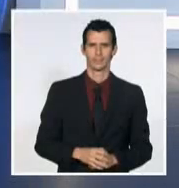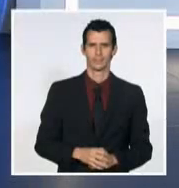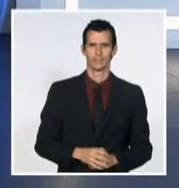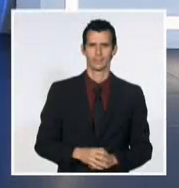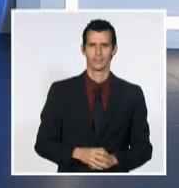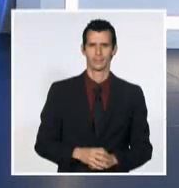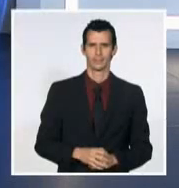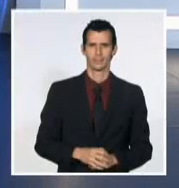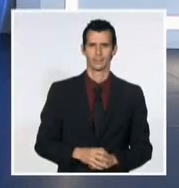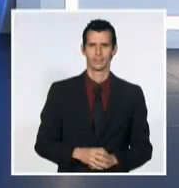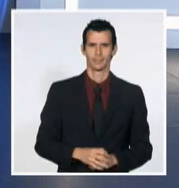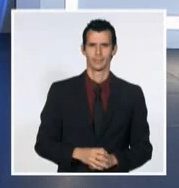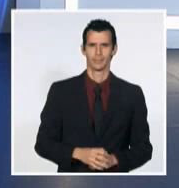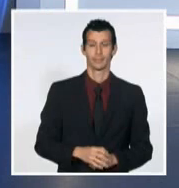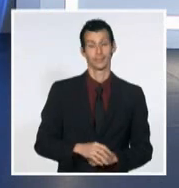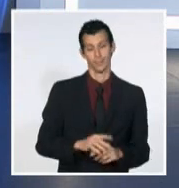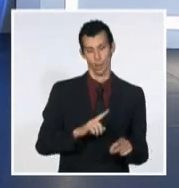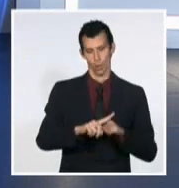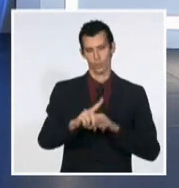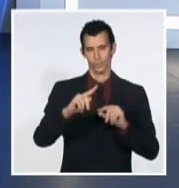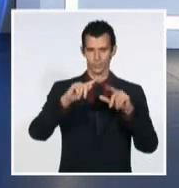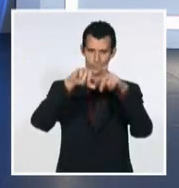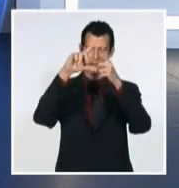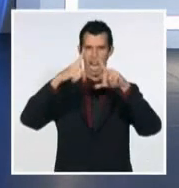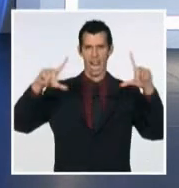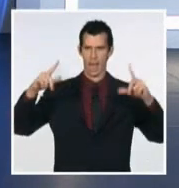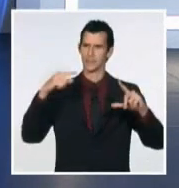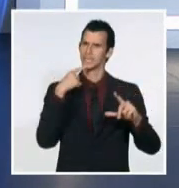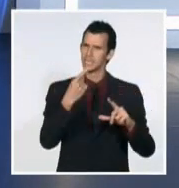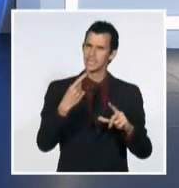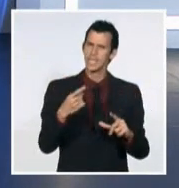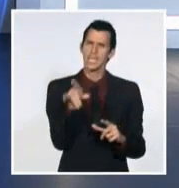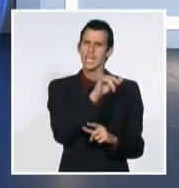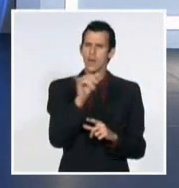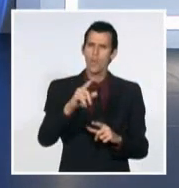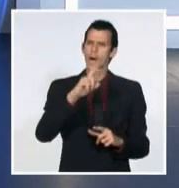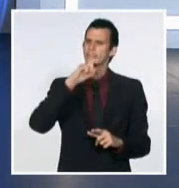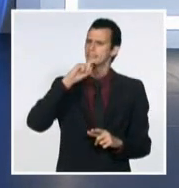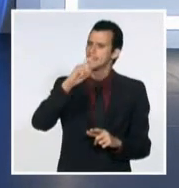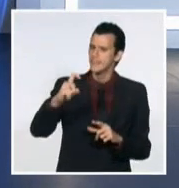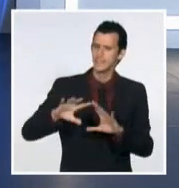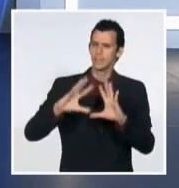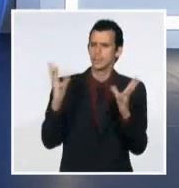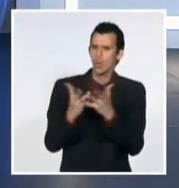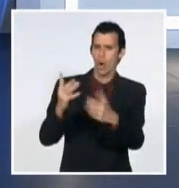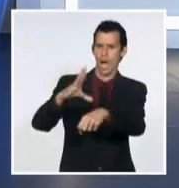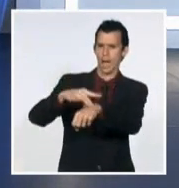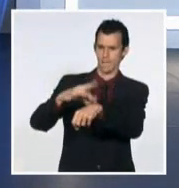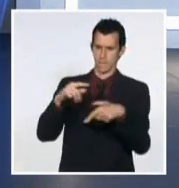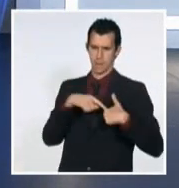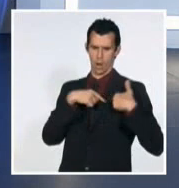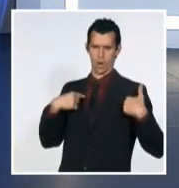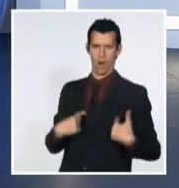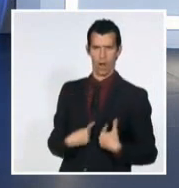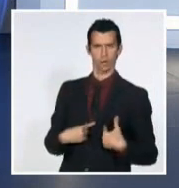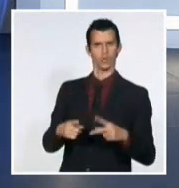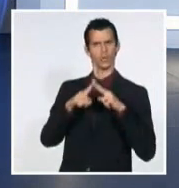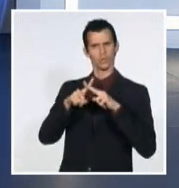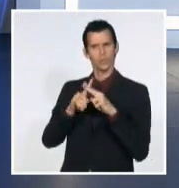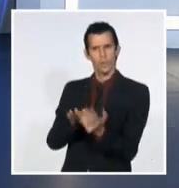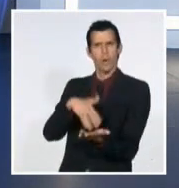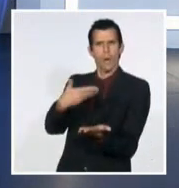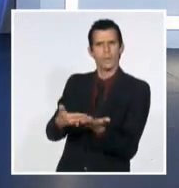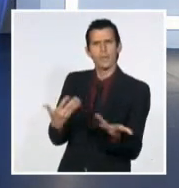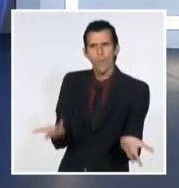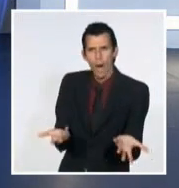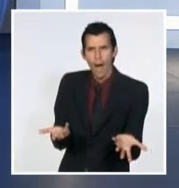Con el lema Desafíos Globales para Enfrentar las Enfermedades Cardiovasculares, iniciaron los debates del décimo Congreso de Cardiología que